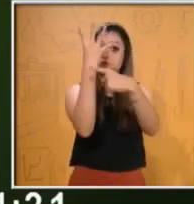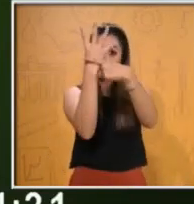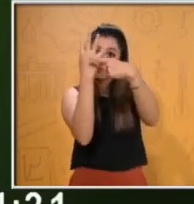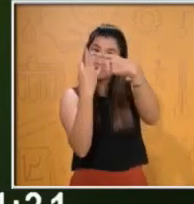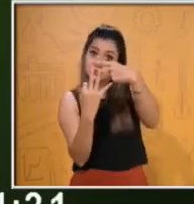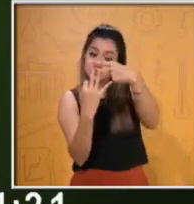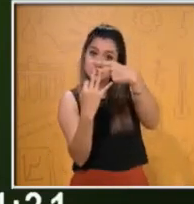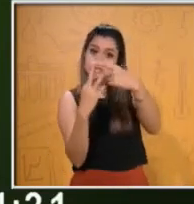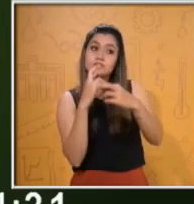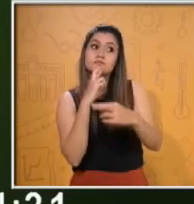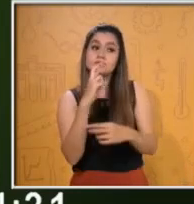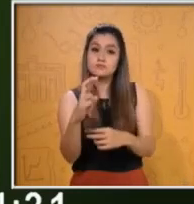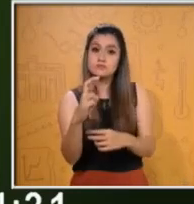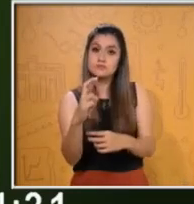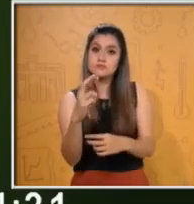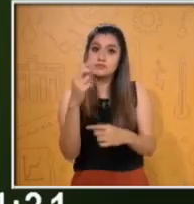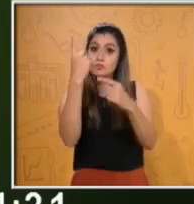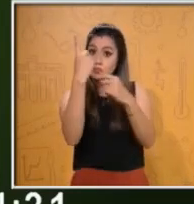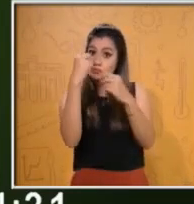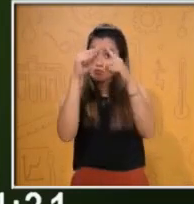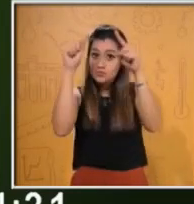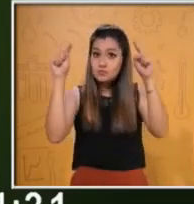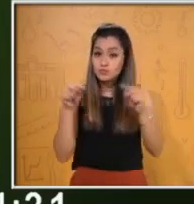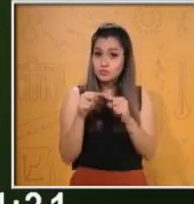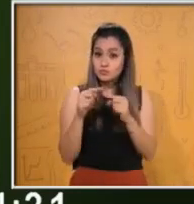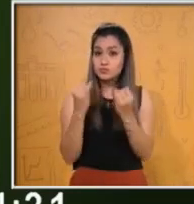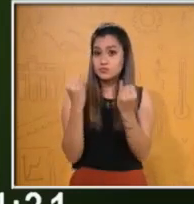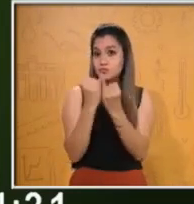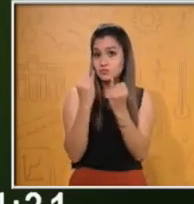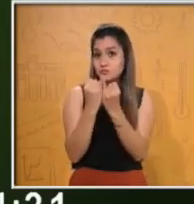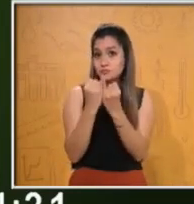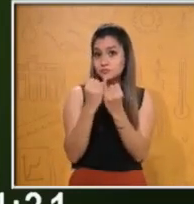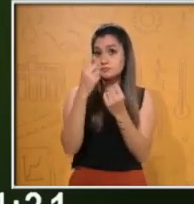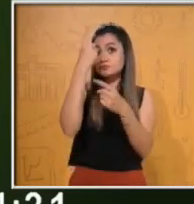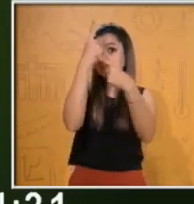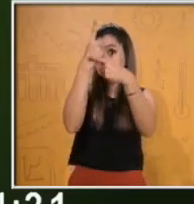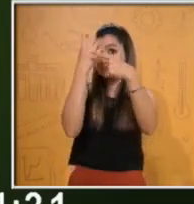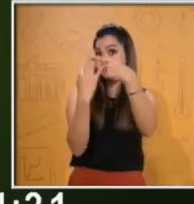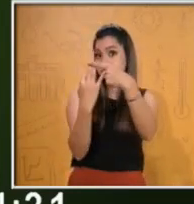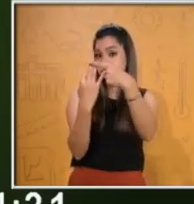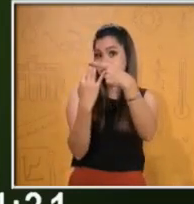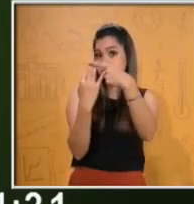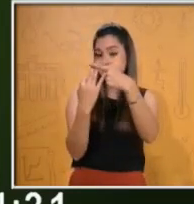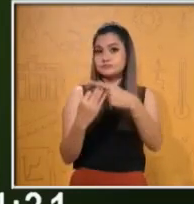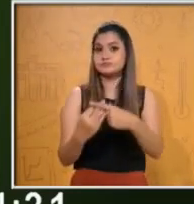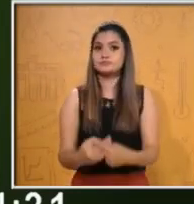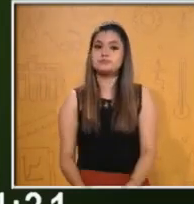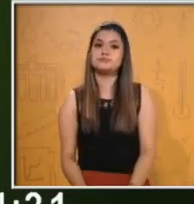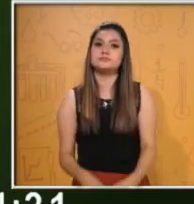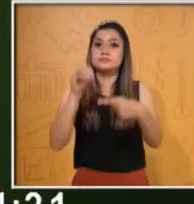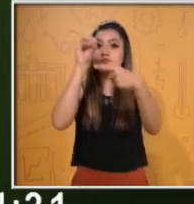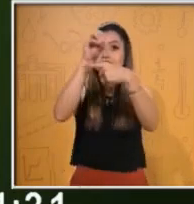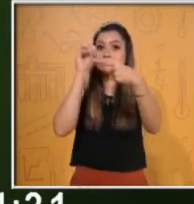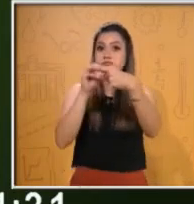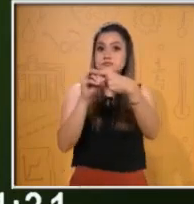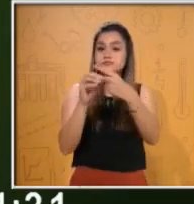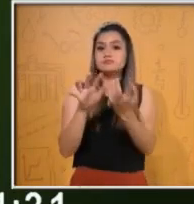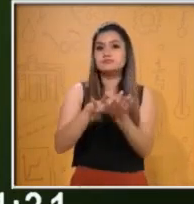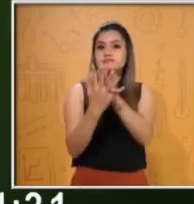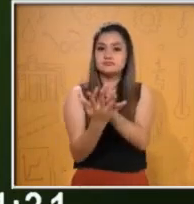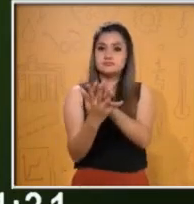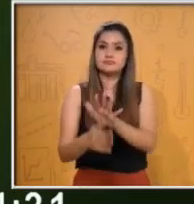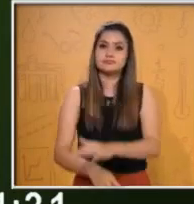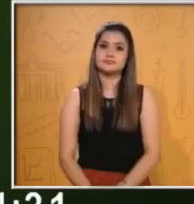es un entero con 1/3. Es una fracción mixta, ¿verdad? Así es. Convierte una fracción